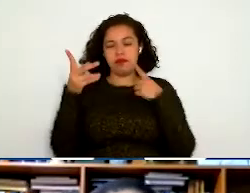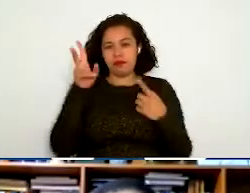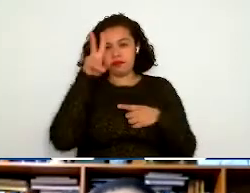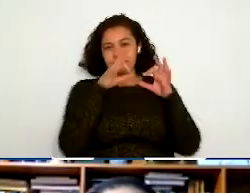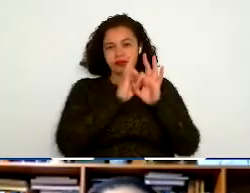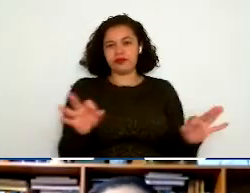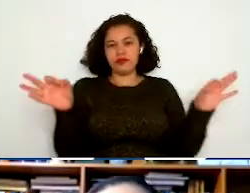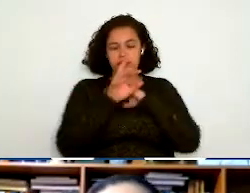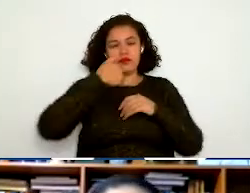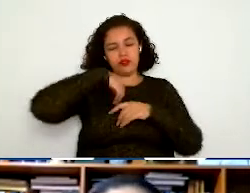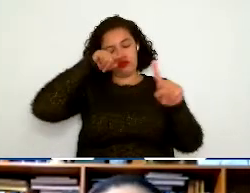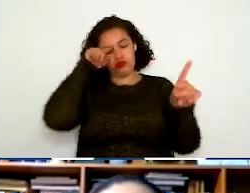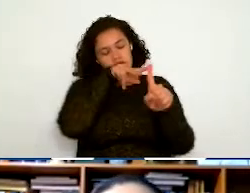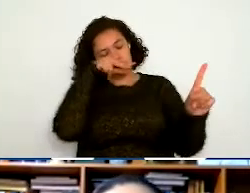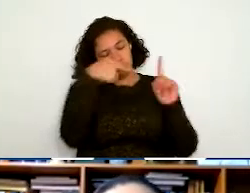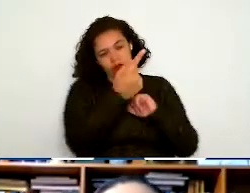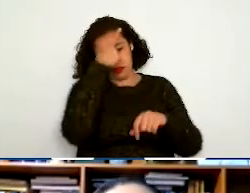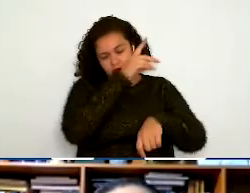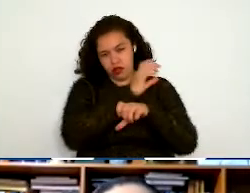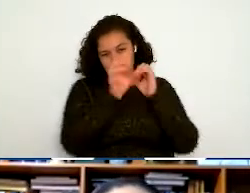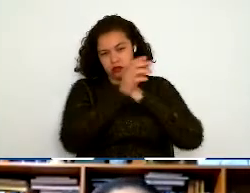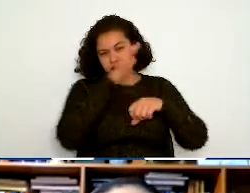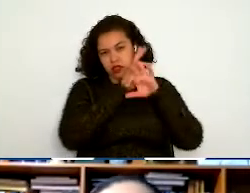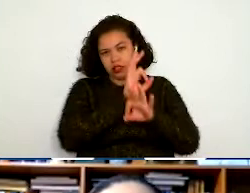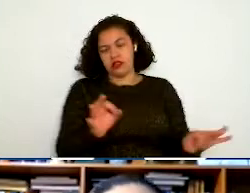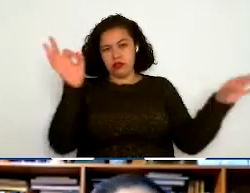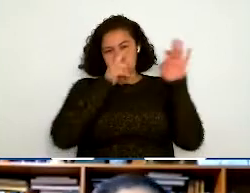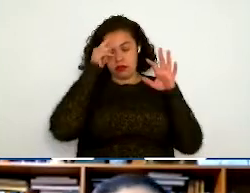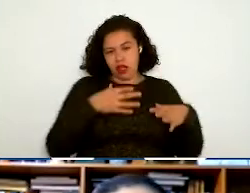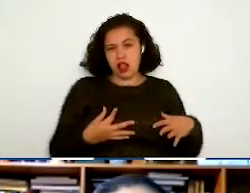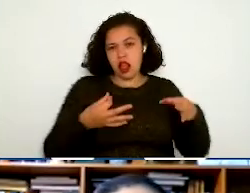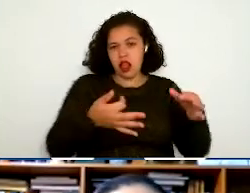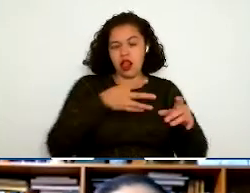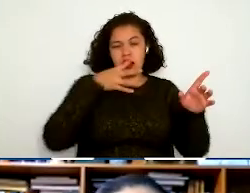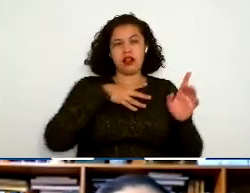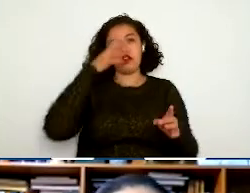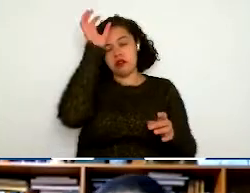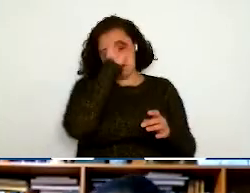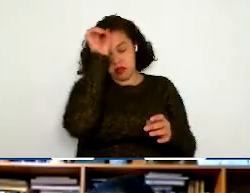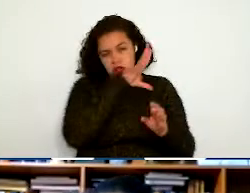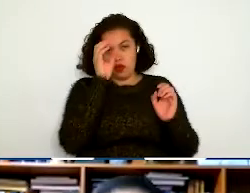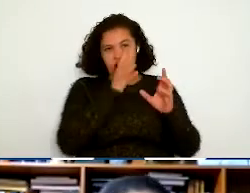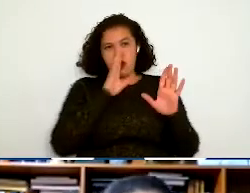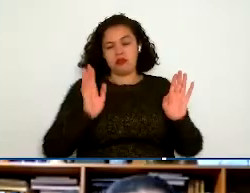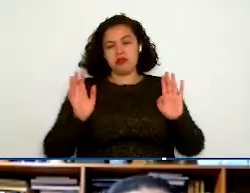importante enfocarnos mucho en priorizar esta calidad subjetiva o cualitativa en la atención que damos todos los días.